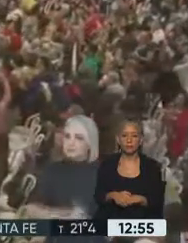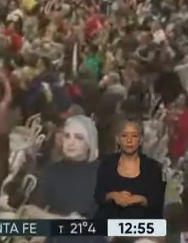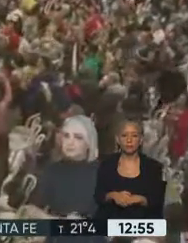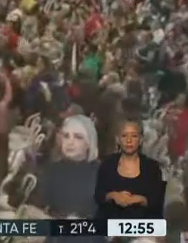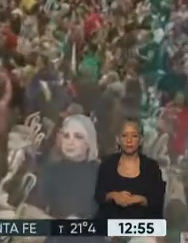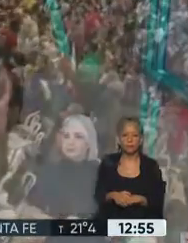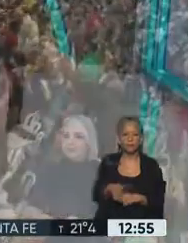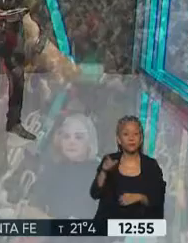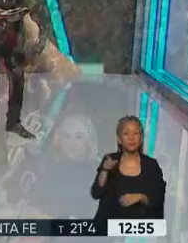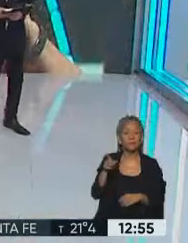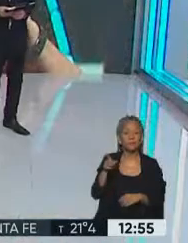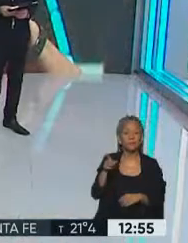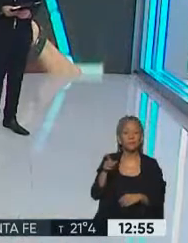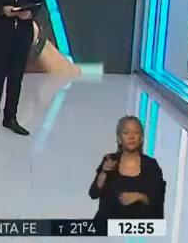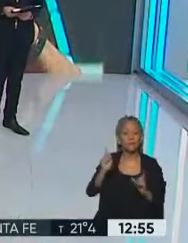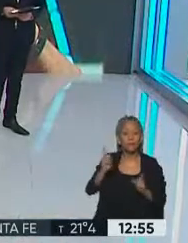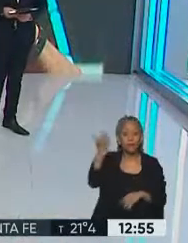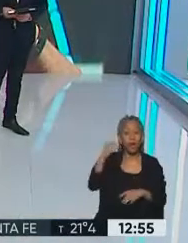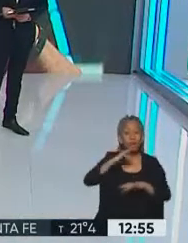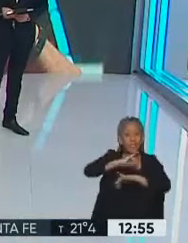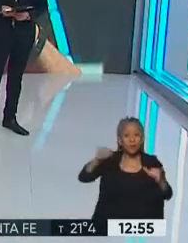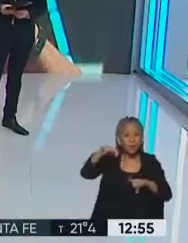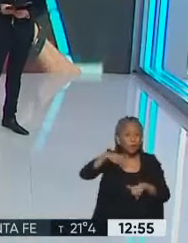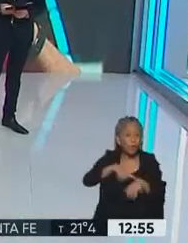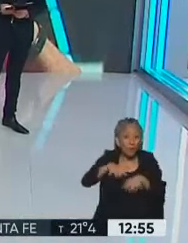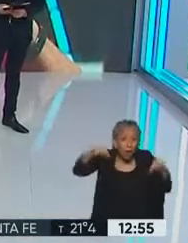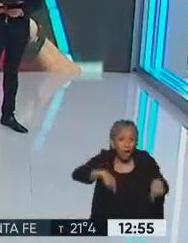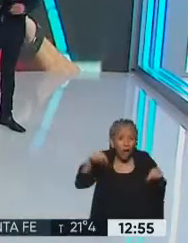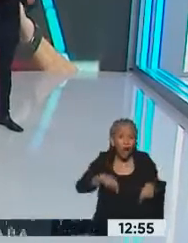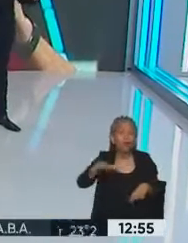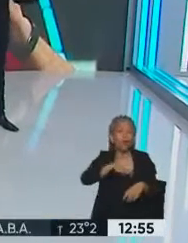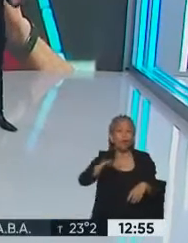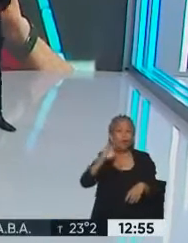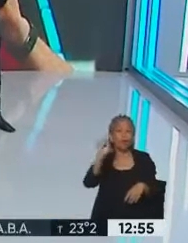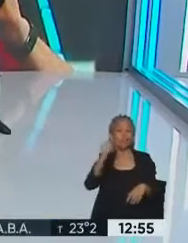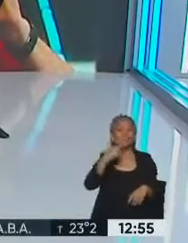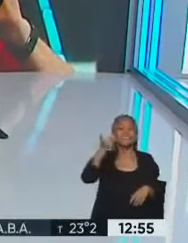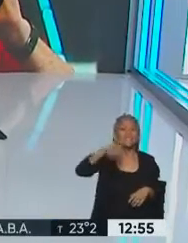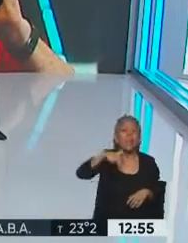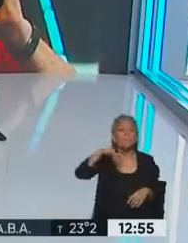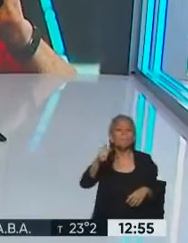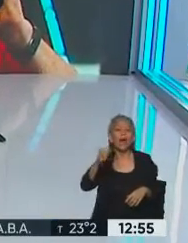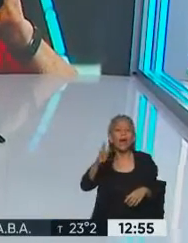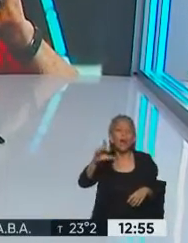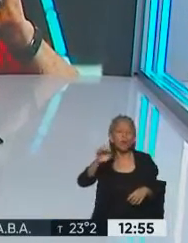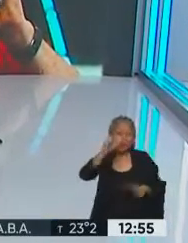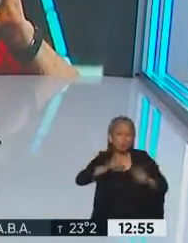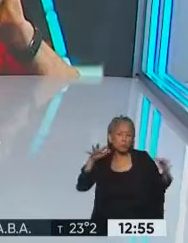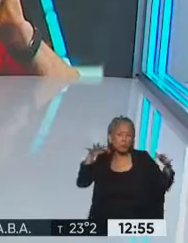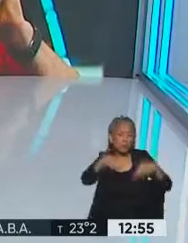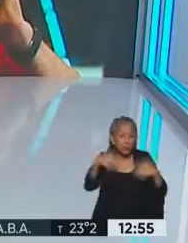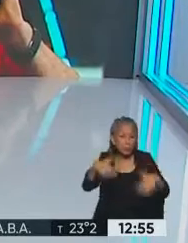bueno allí está lo que habíamos anunciado esto está pasando ahora en la ciudad de san pablo este multitudinario acto el